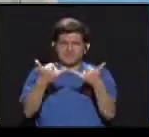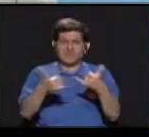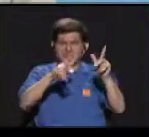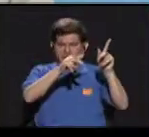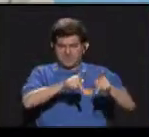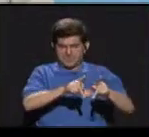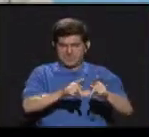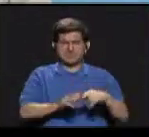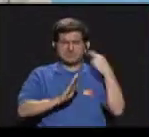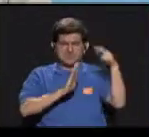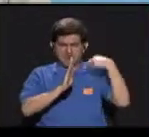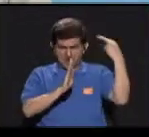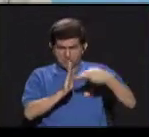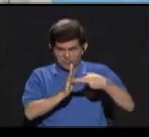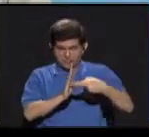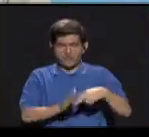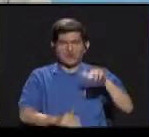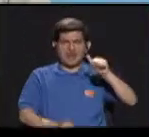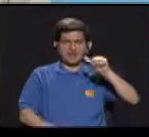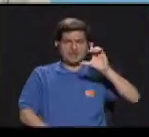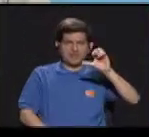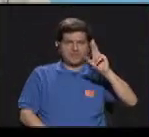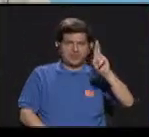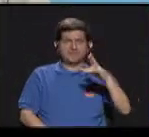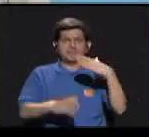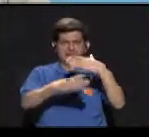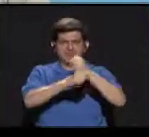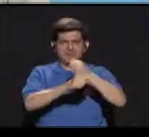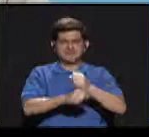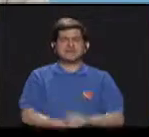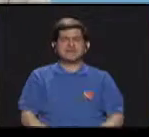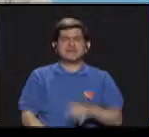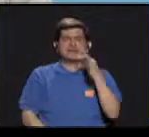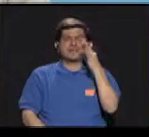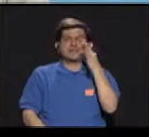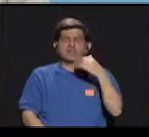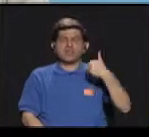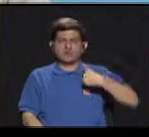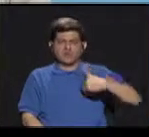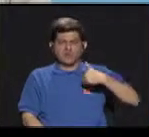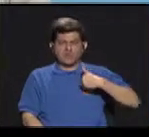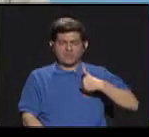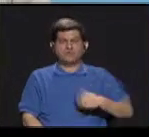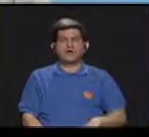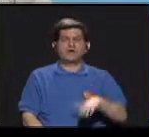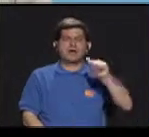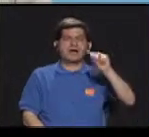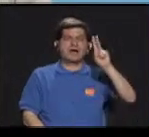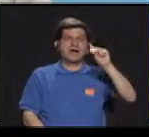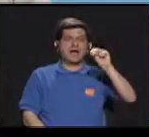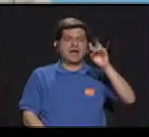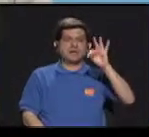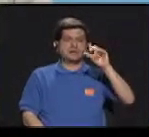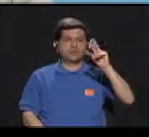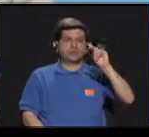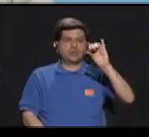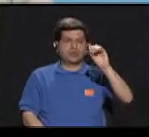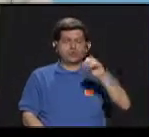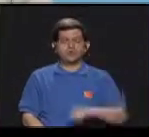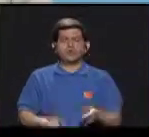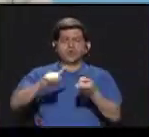recordemos este personaje que interpretó Alfredo Catania, El Tío Antonio, este